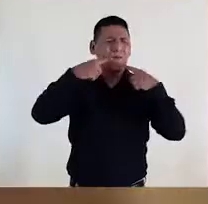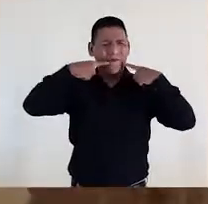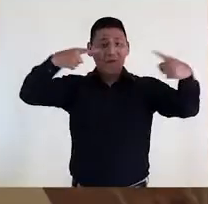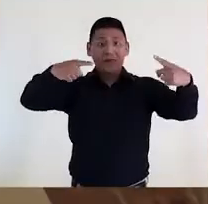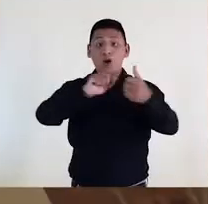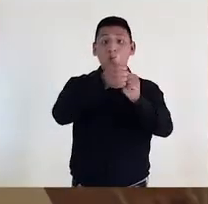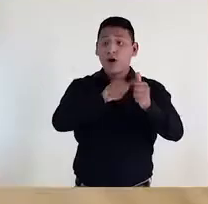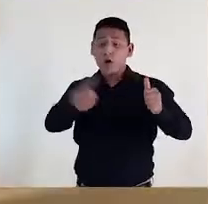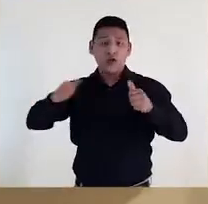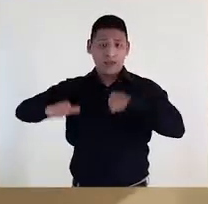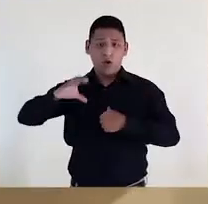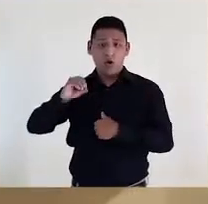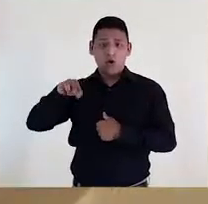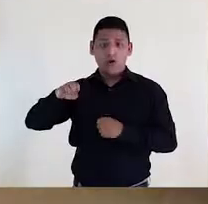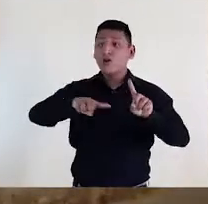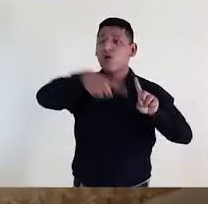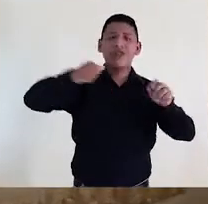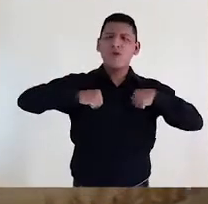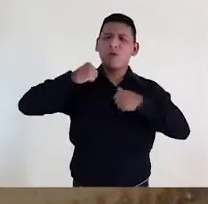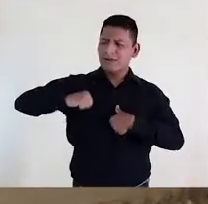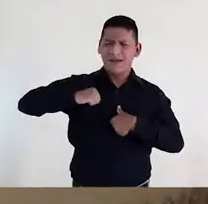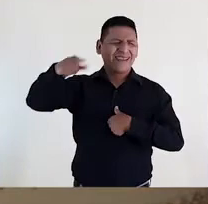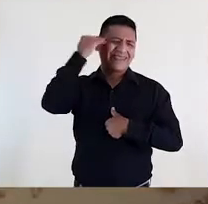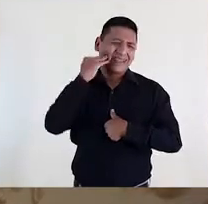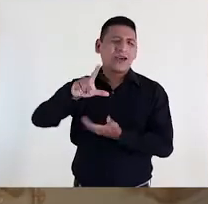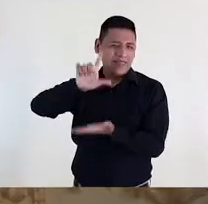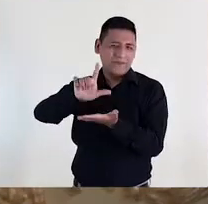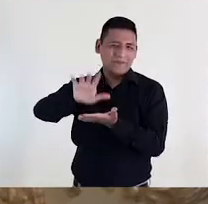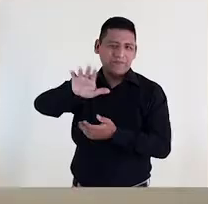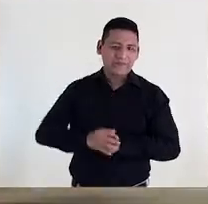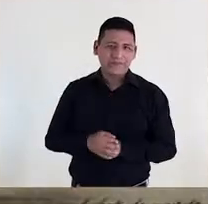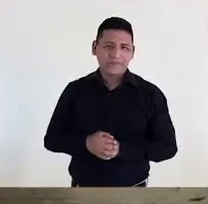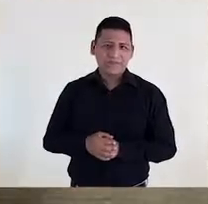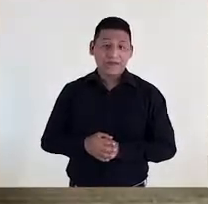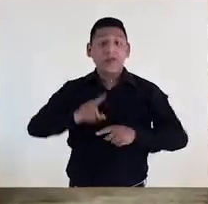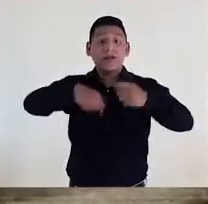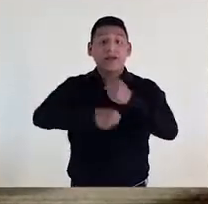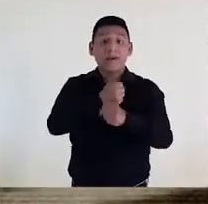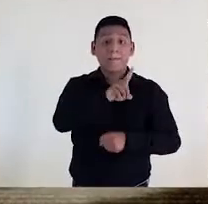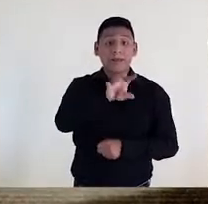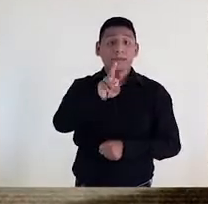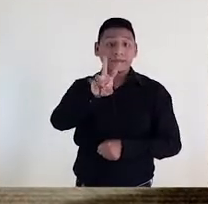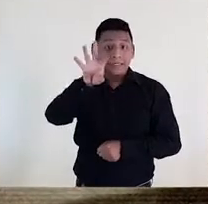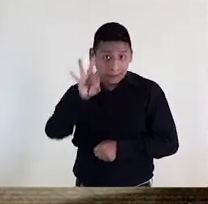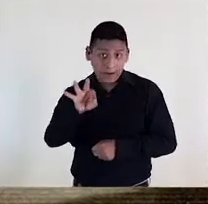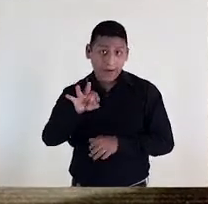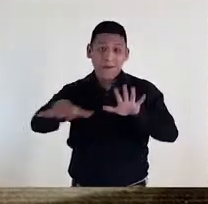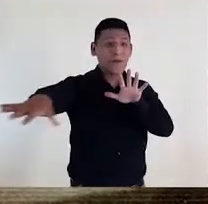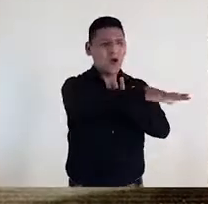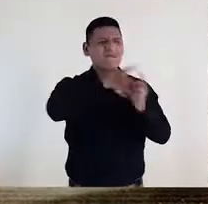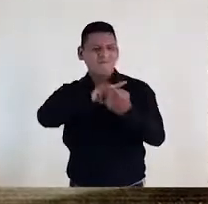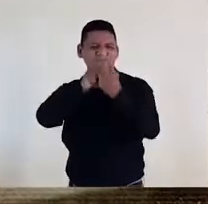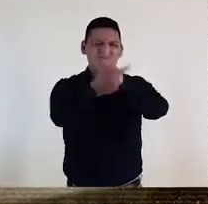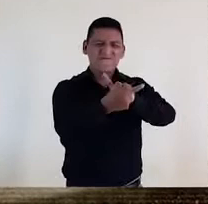a competir con el Teatro Colón y el anterior teatro municipal que fue el Viejo Teatro de Lima. Cuando en 1929 la ciudad compra el